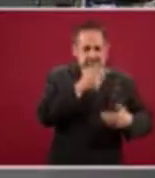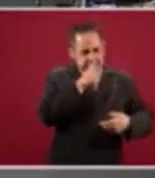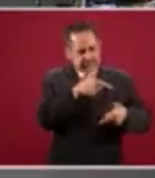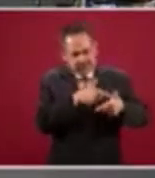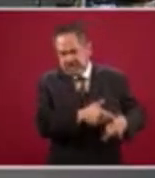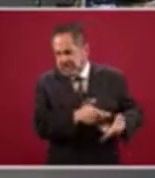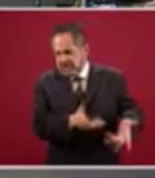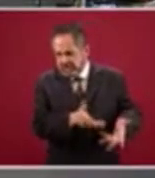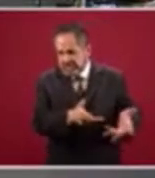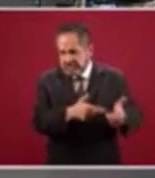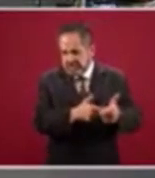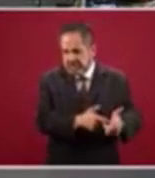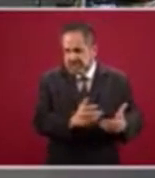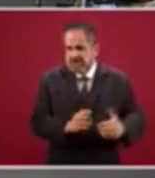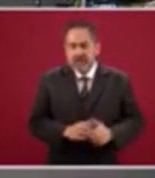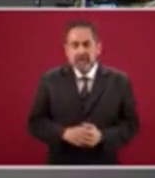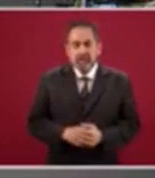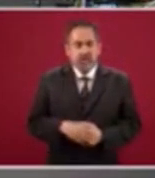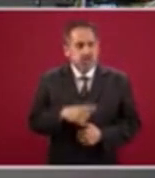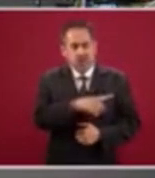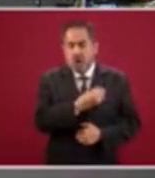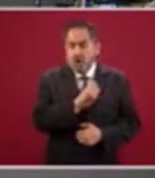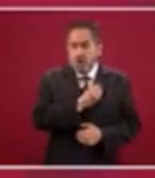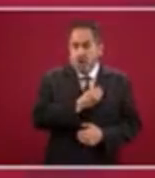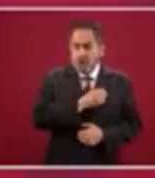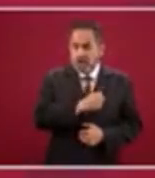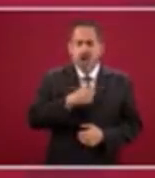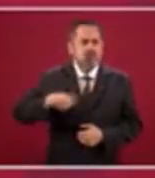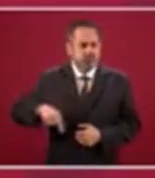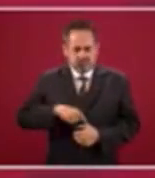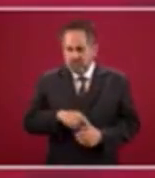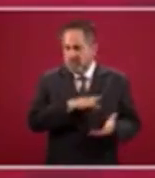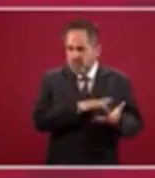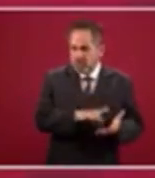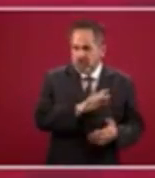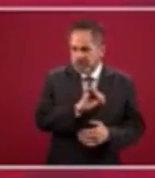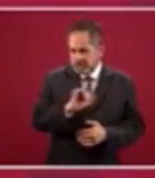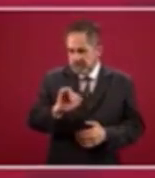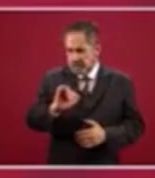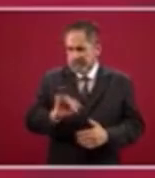Y que todo lo que resiste apoya.